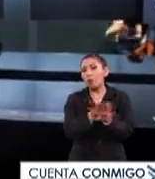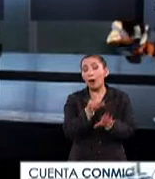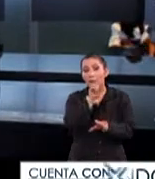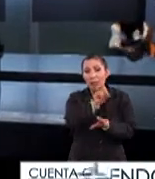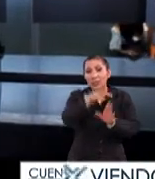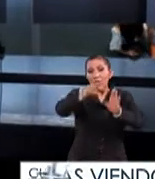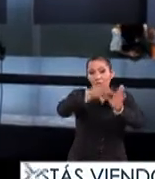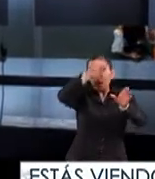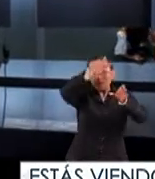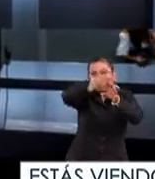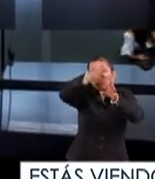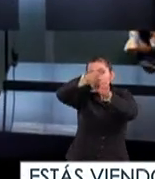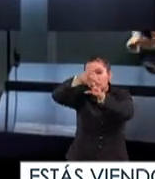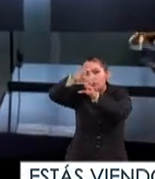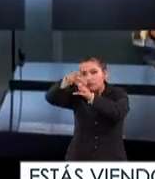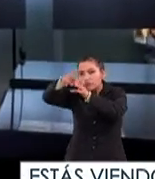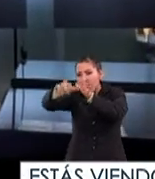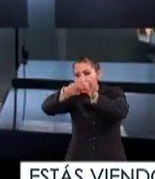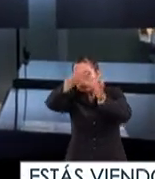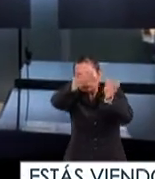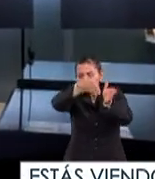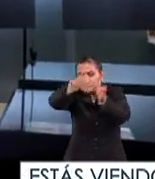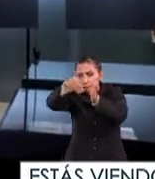de 20 tomas de los pájaros y las